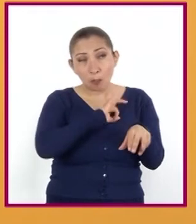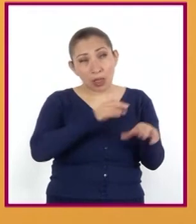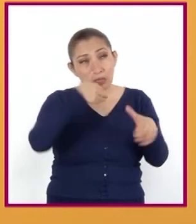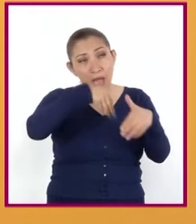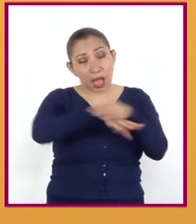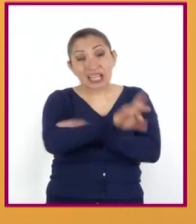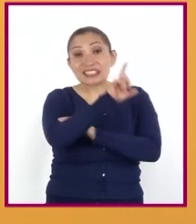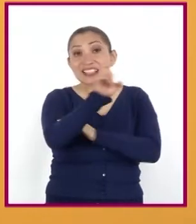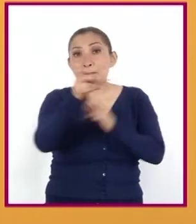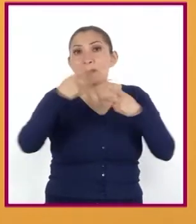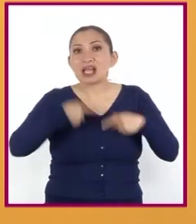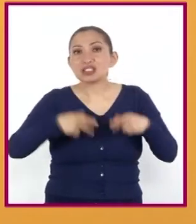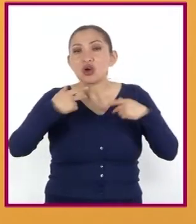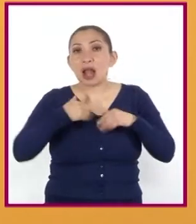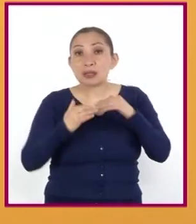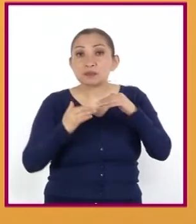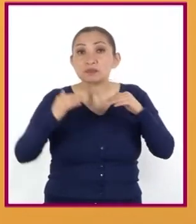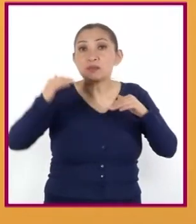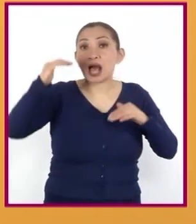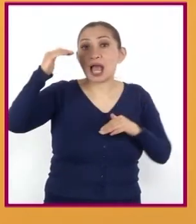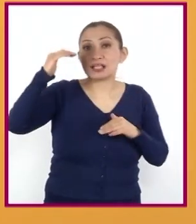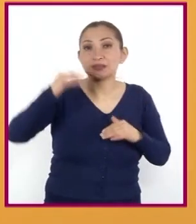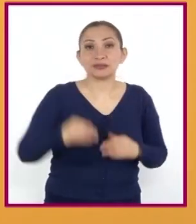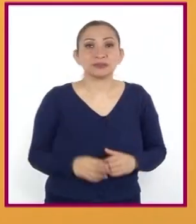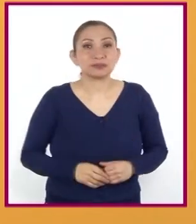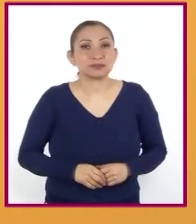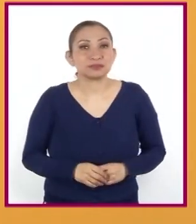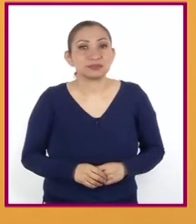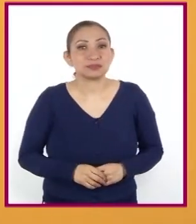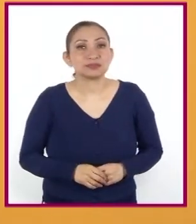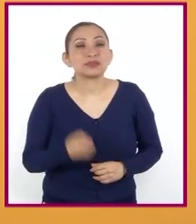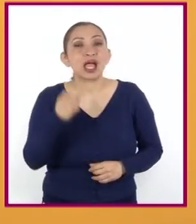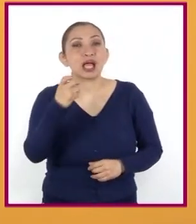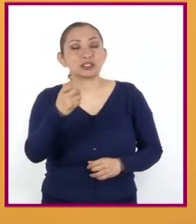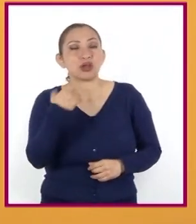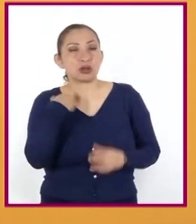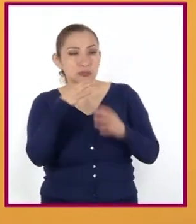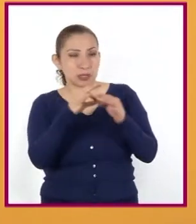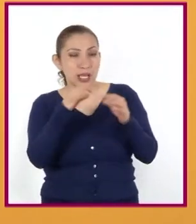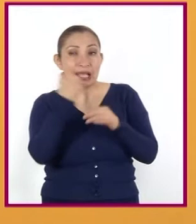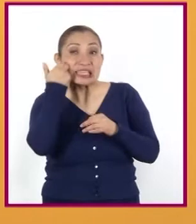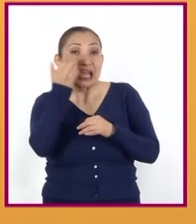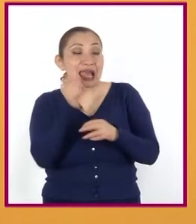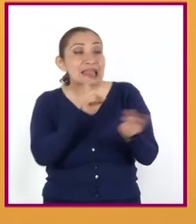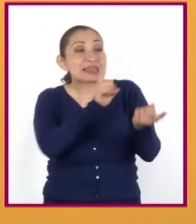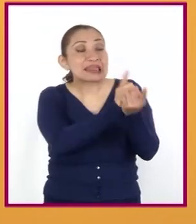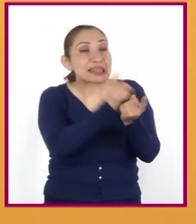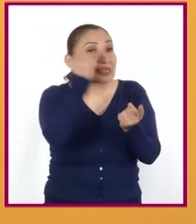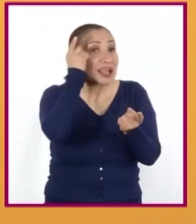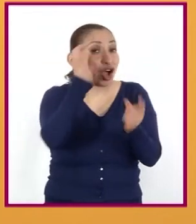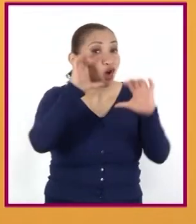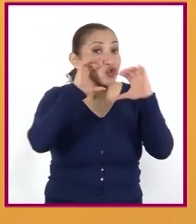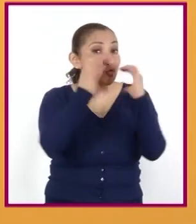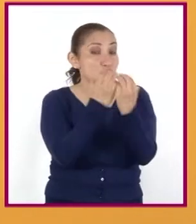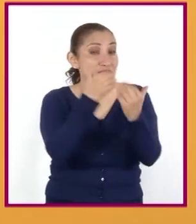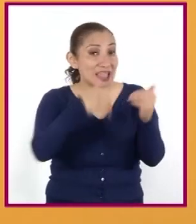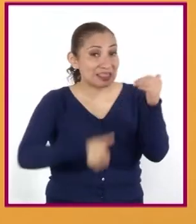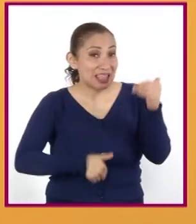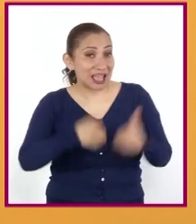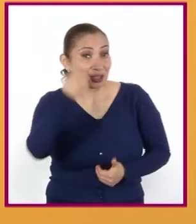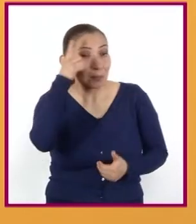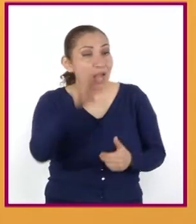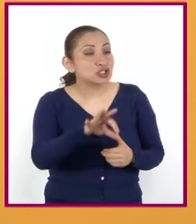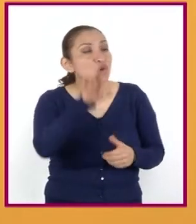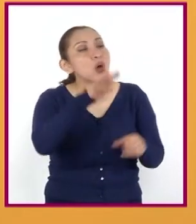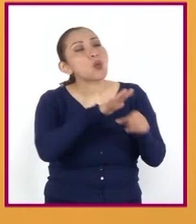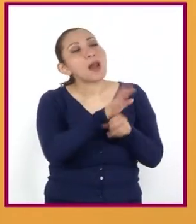hasta 100 personas más. Esto desea explicárselo al director del club de teatro de la escuela para elegir lo que